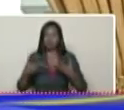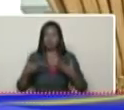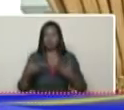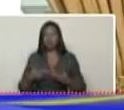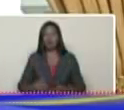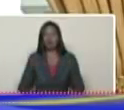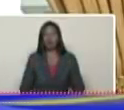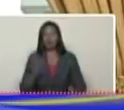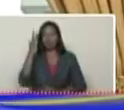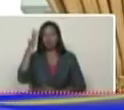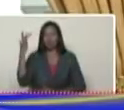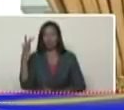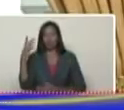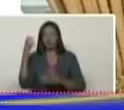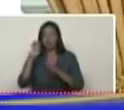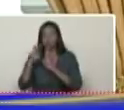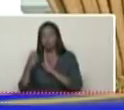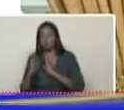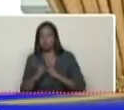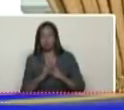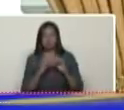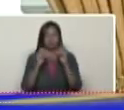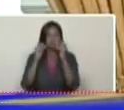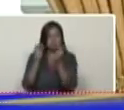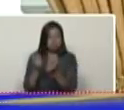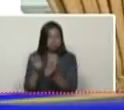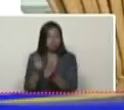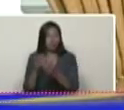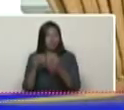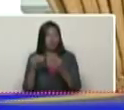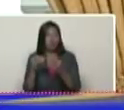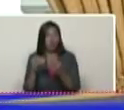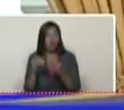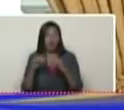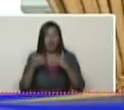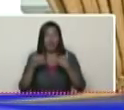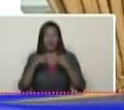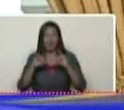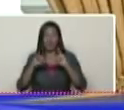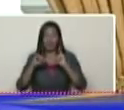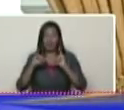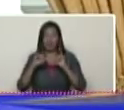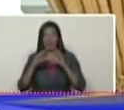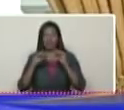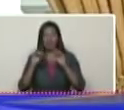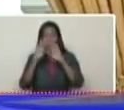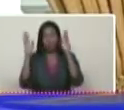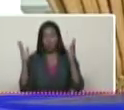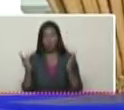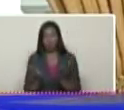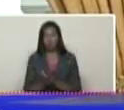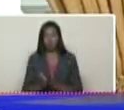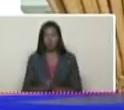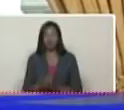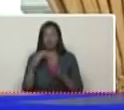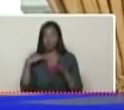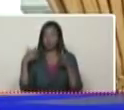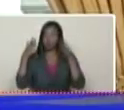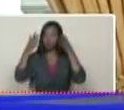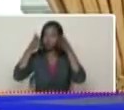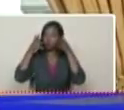con inteligencia, estrategia, audacia y una nueva ingeniería, garantizarlo del mundo entero. Esa es la orientación.